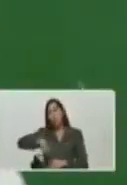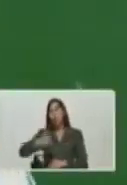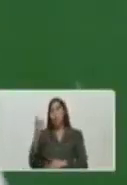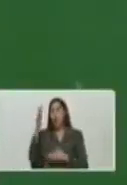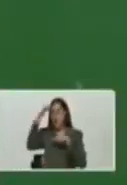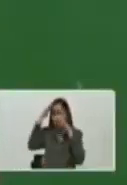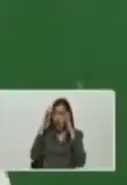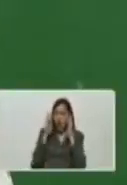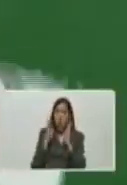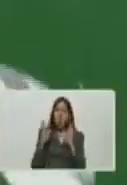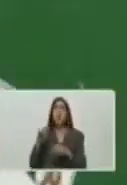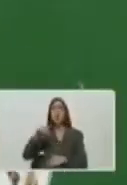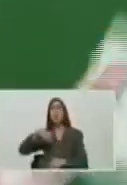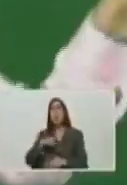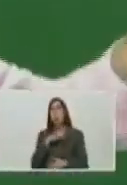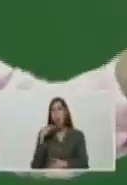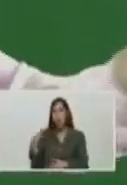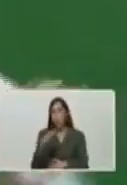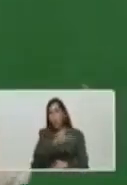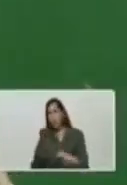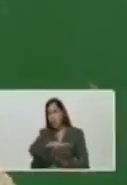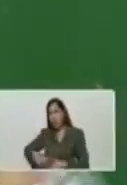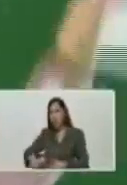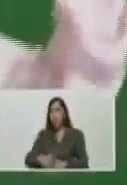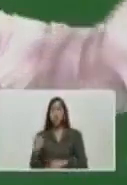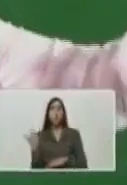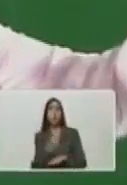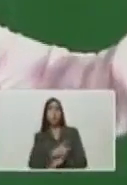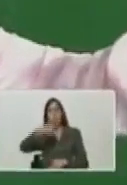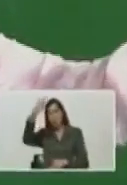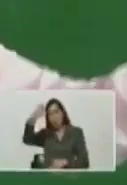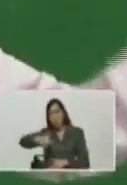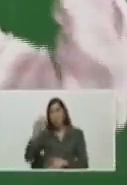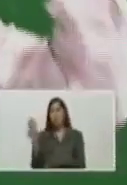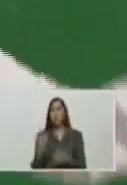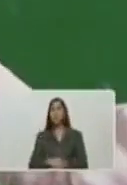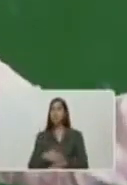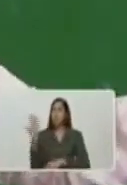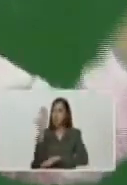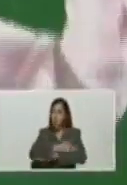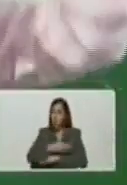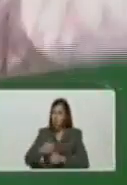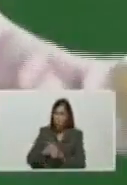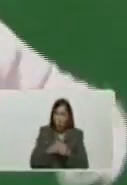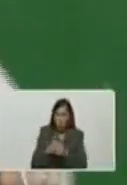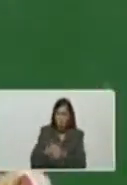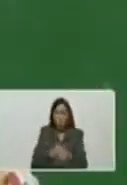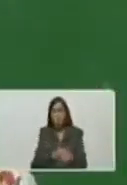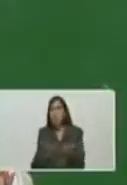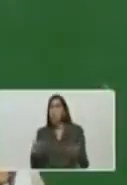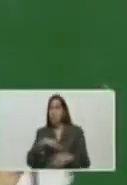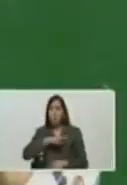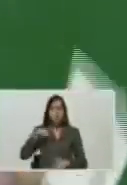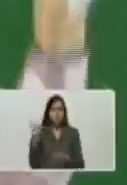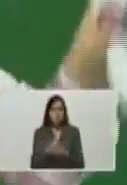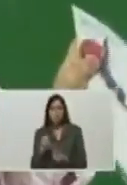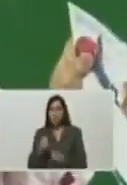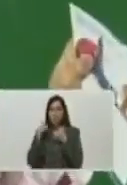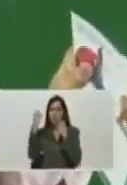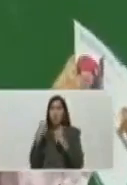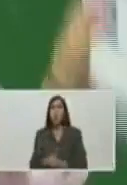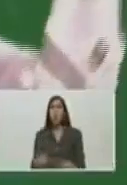pues, esta población infantil, y este gobierno tiene con qué, pese al bloqueo, pese a las sanciones. Nosotros estamos apostando